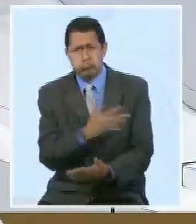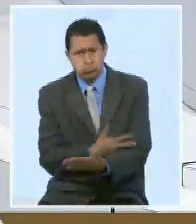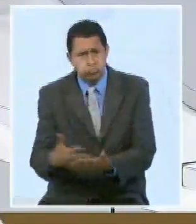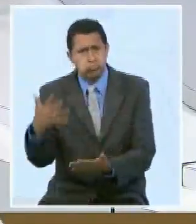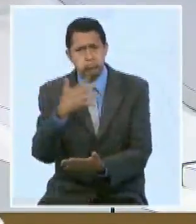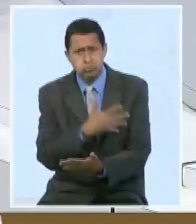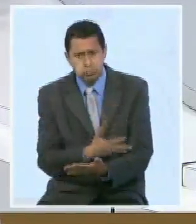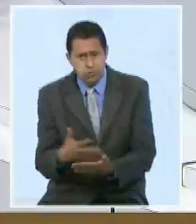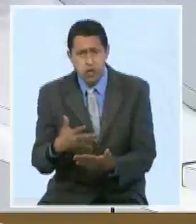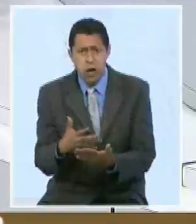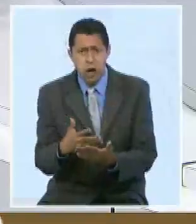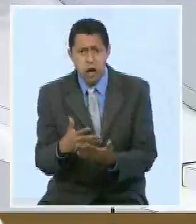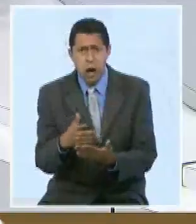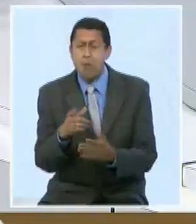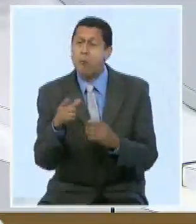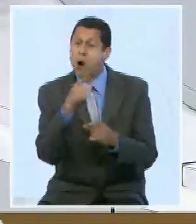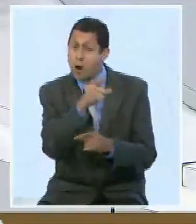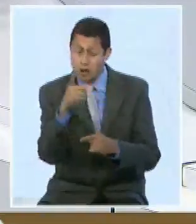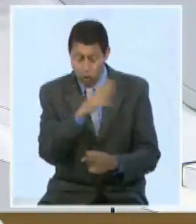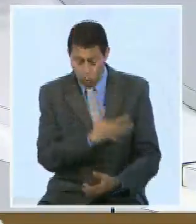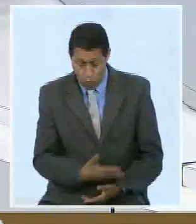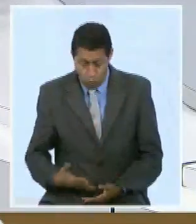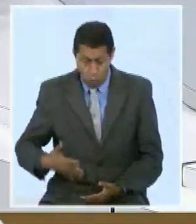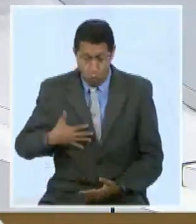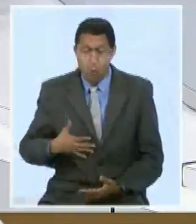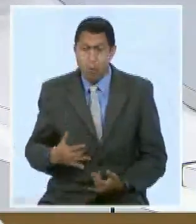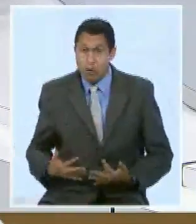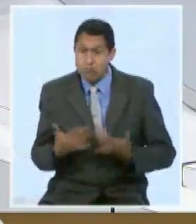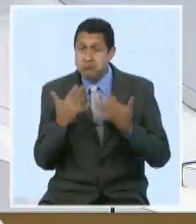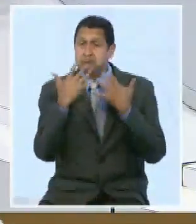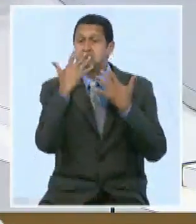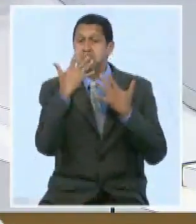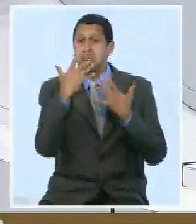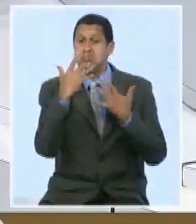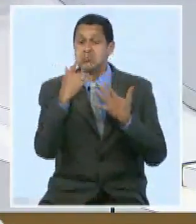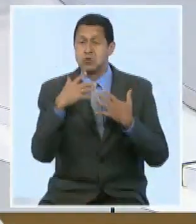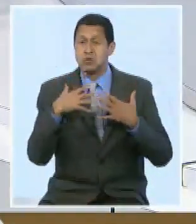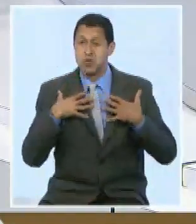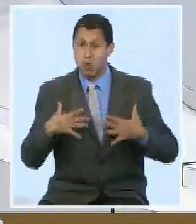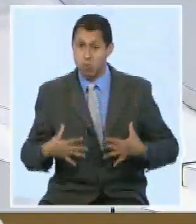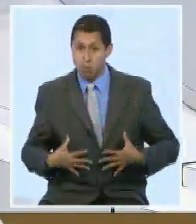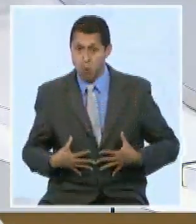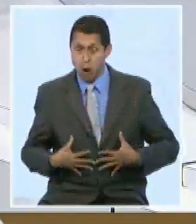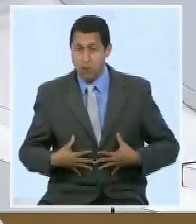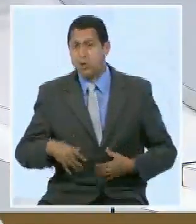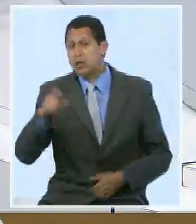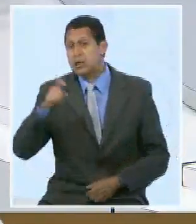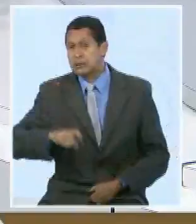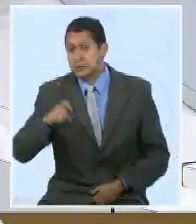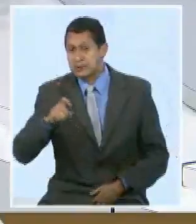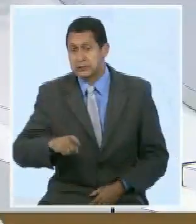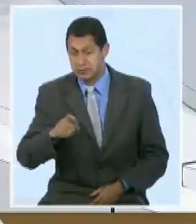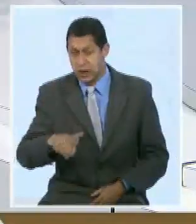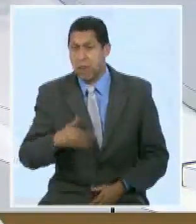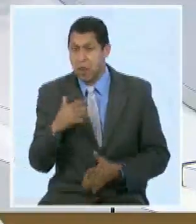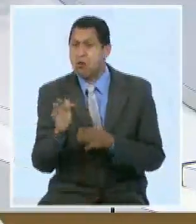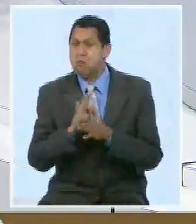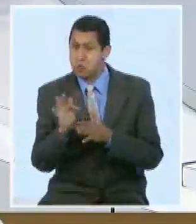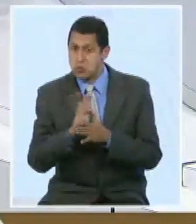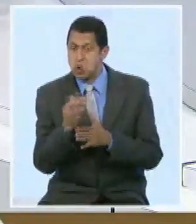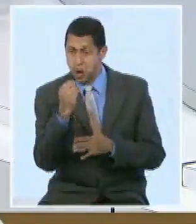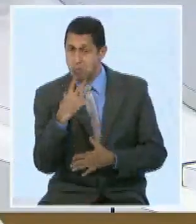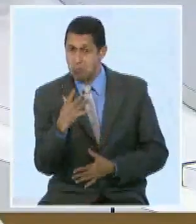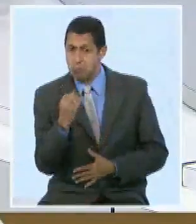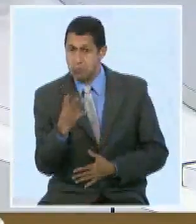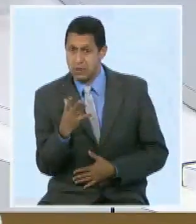por todo esto el organismo permite la oxigenación de nuestro cuerpo y los nutrientes necesarios para que puedan funcionar nuestros